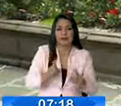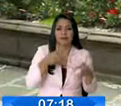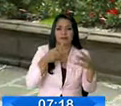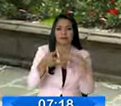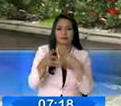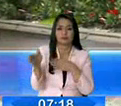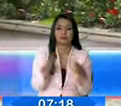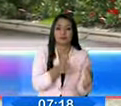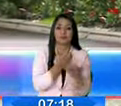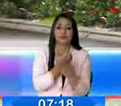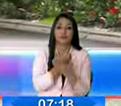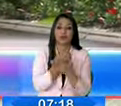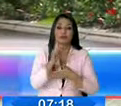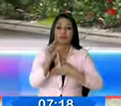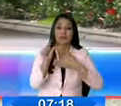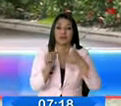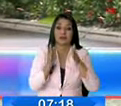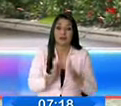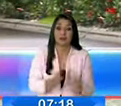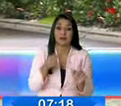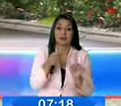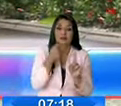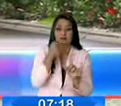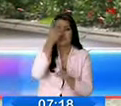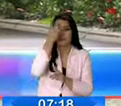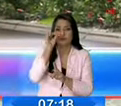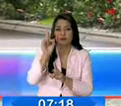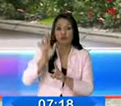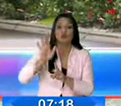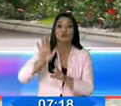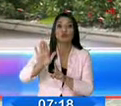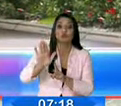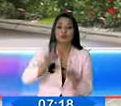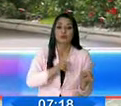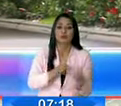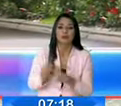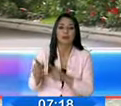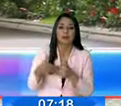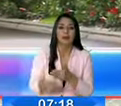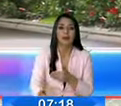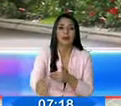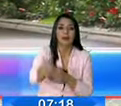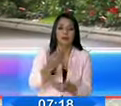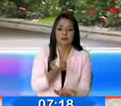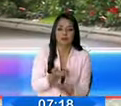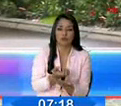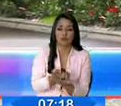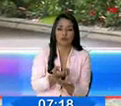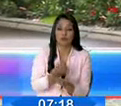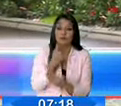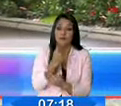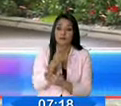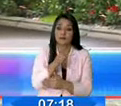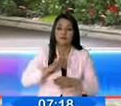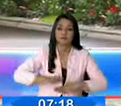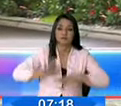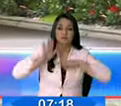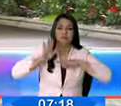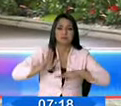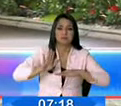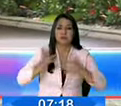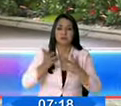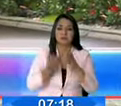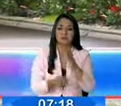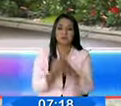Economía y Finanzas, Richard Martínez, se refirió a las decisiones que tomará en esta cartera de Estado. Reiteró su compromiso para conformar